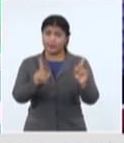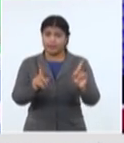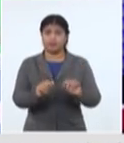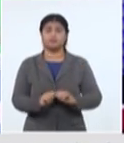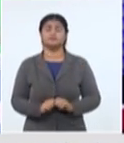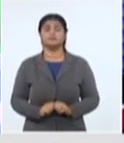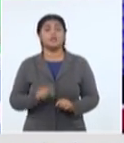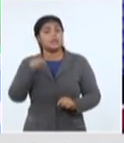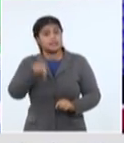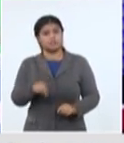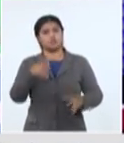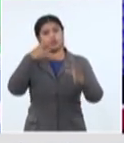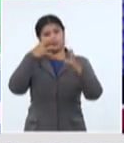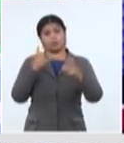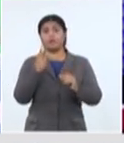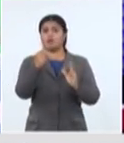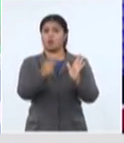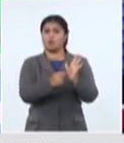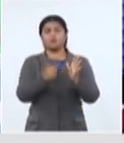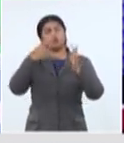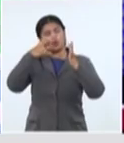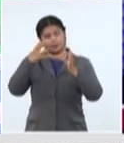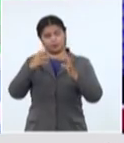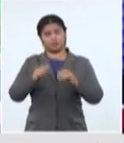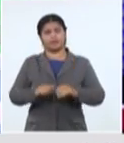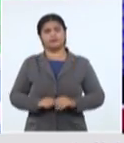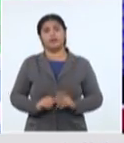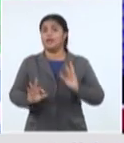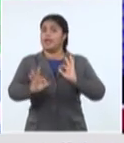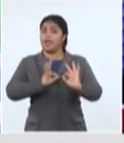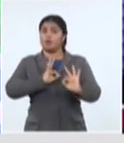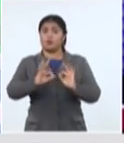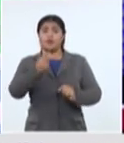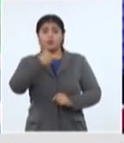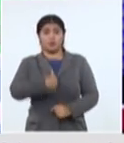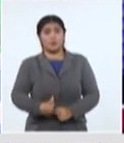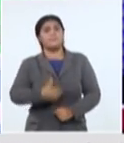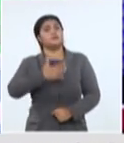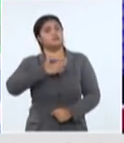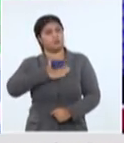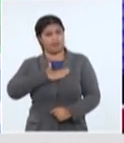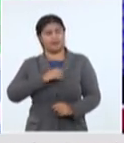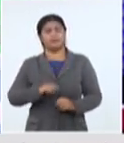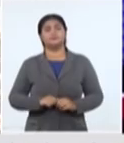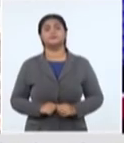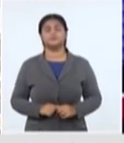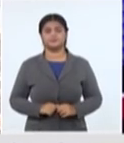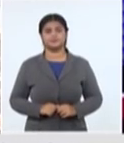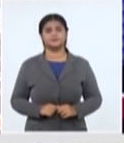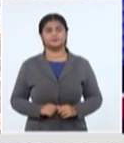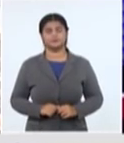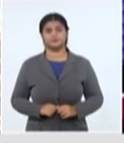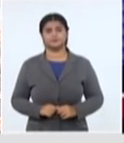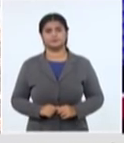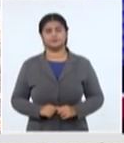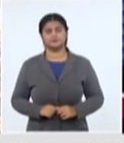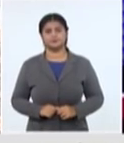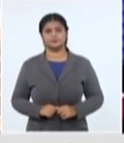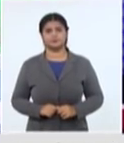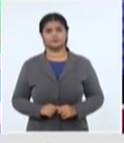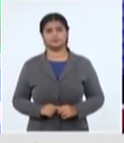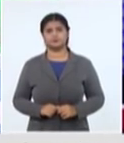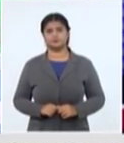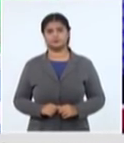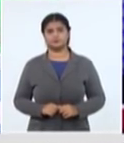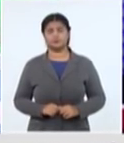elemento, muy importante. Vital. Sí, efectivamente es un elemento vital.